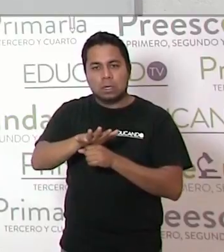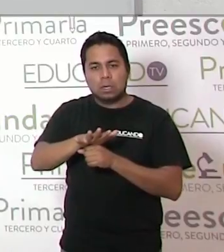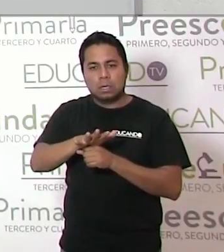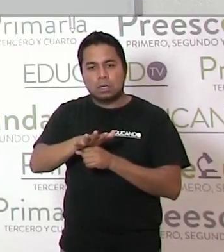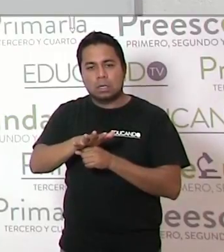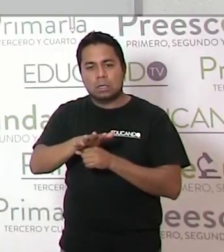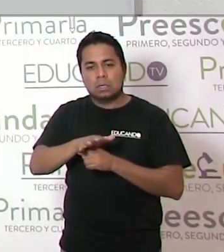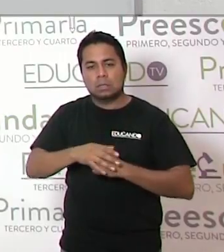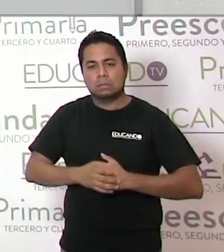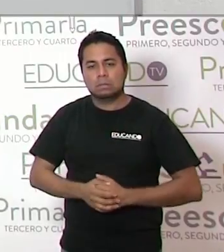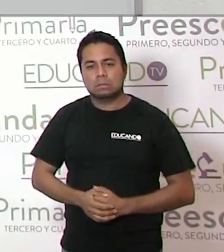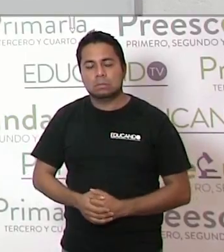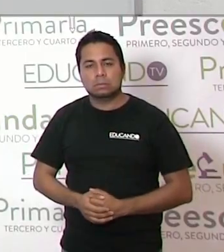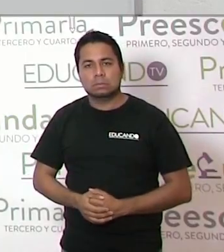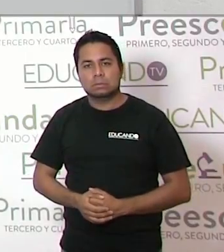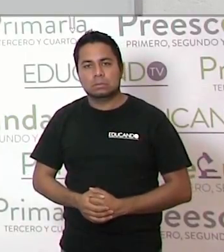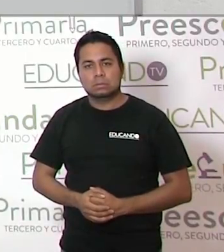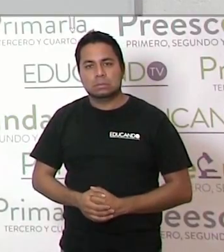perpendicular,